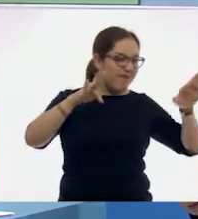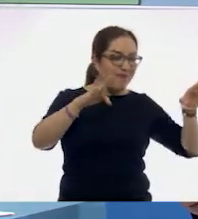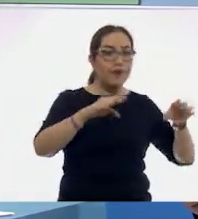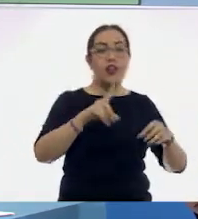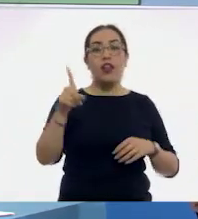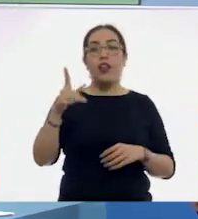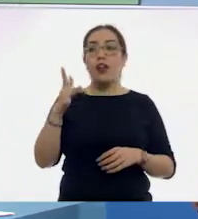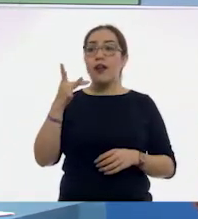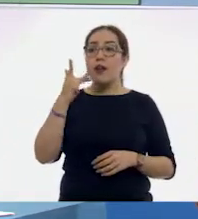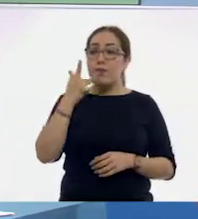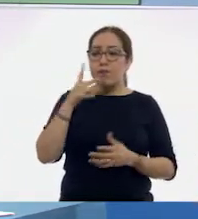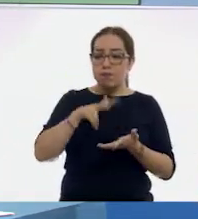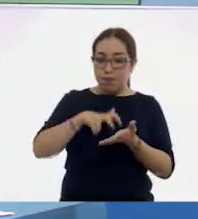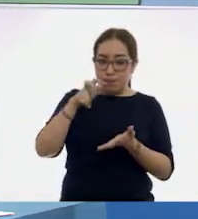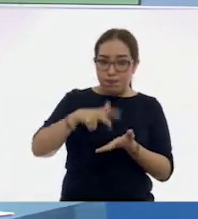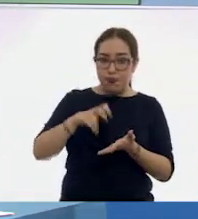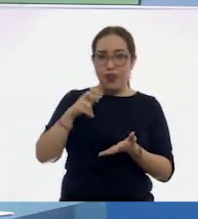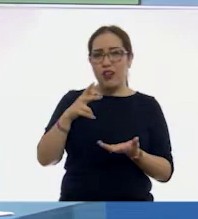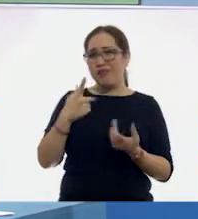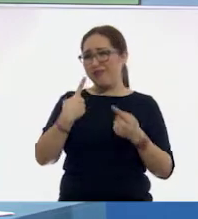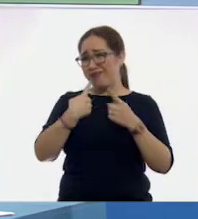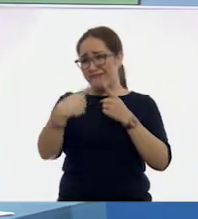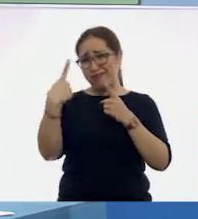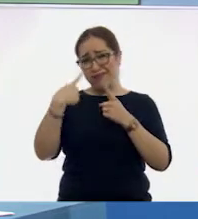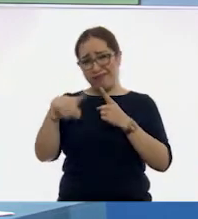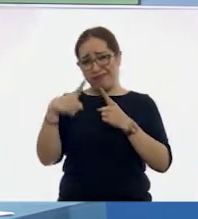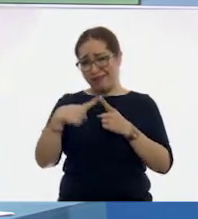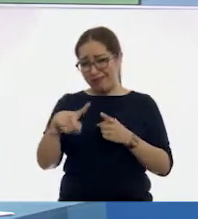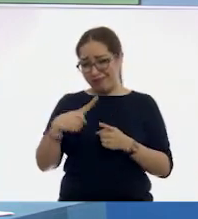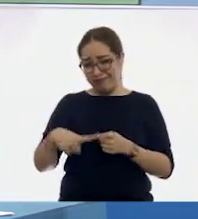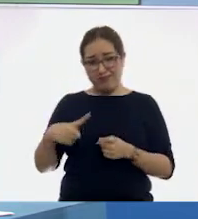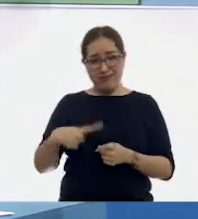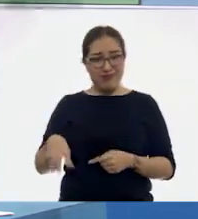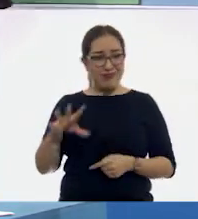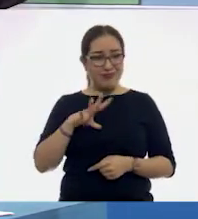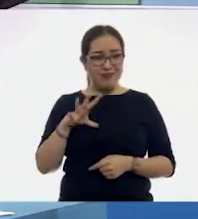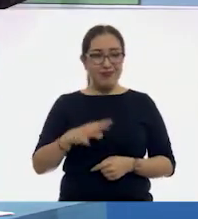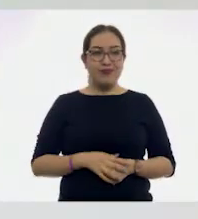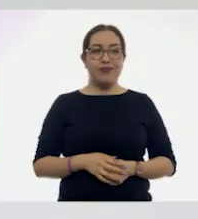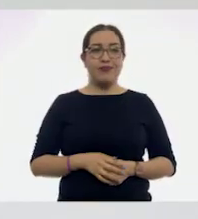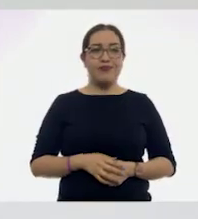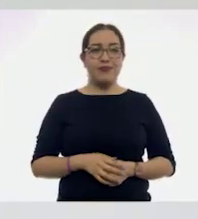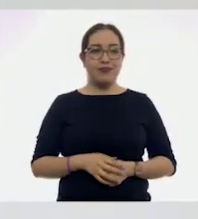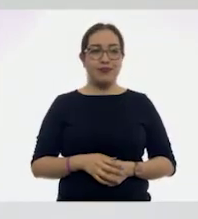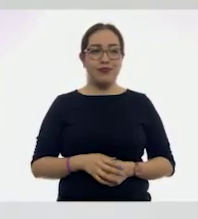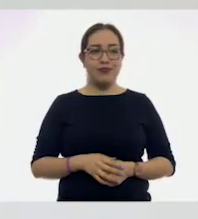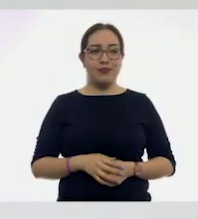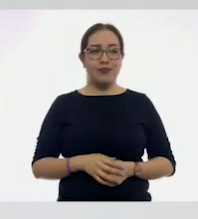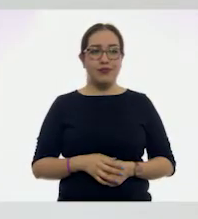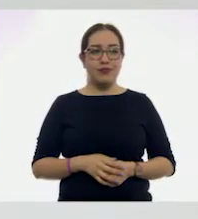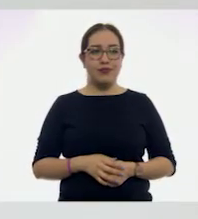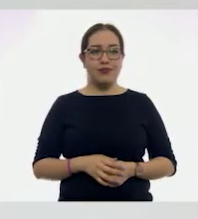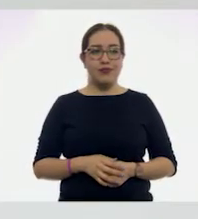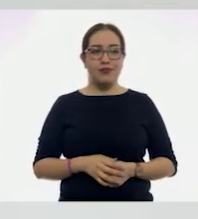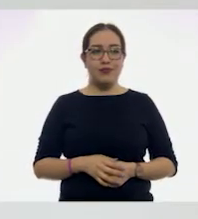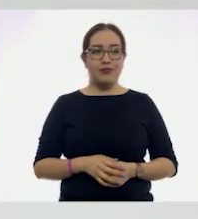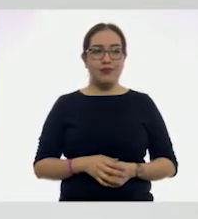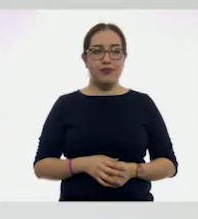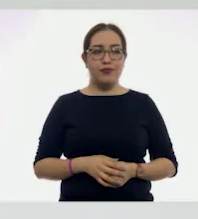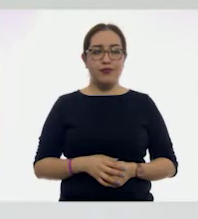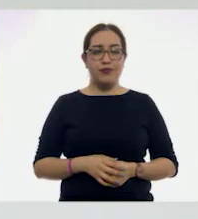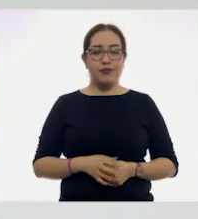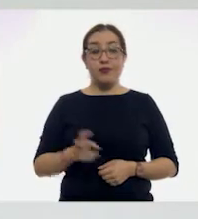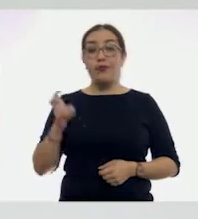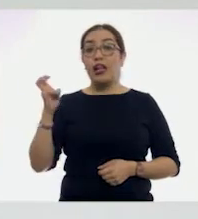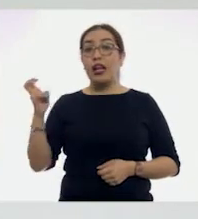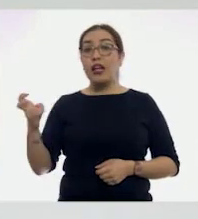las ranas, tlacuache, etcétera, etcétera, ¿verdad? Muy bien, Juan Carlos. Y vamos a ejemplificarlo con un Y animal.